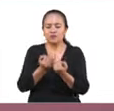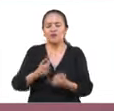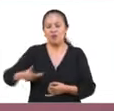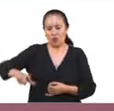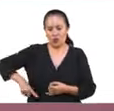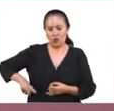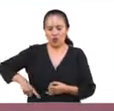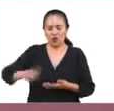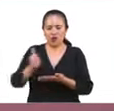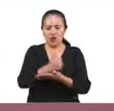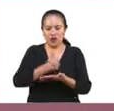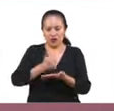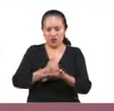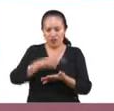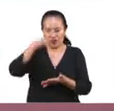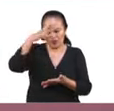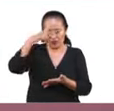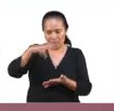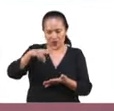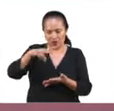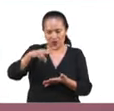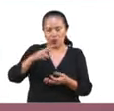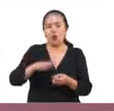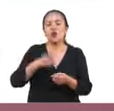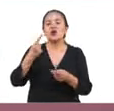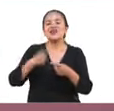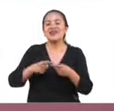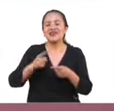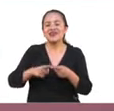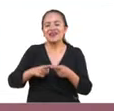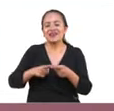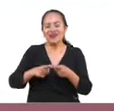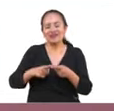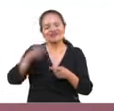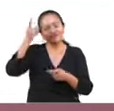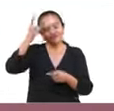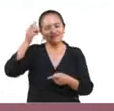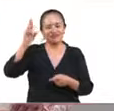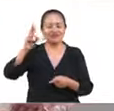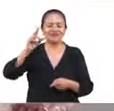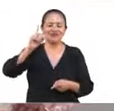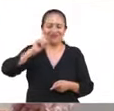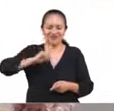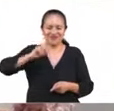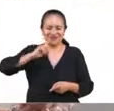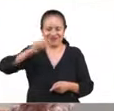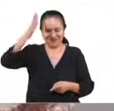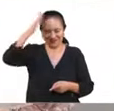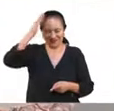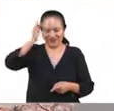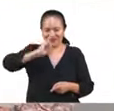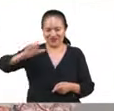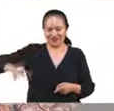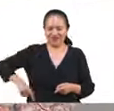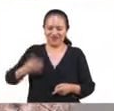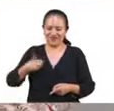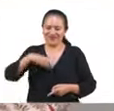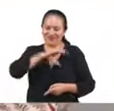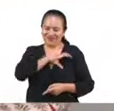ciudad, encabezado por mi querida doctora Claudia Sheinbaum Pardo.